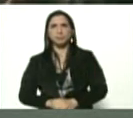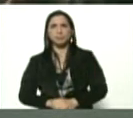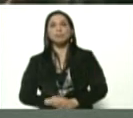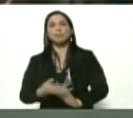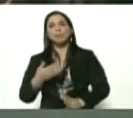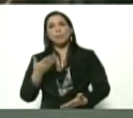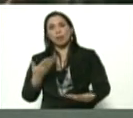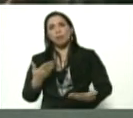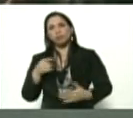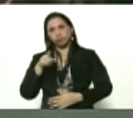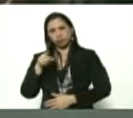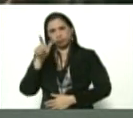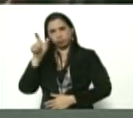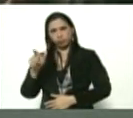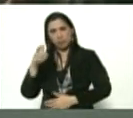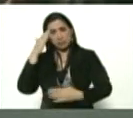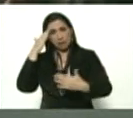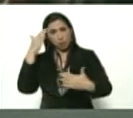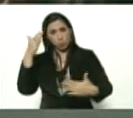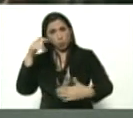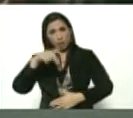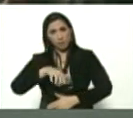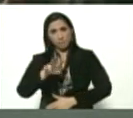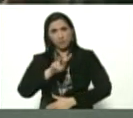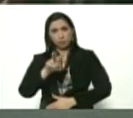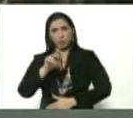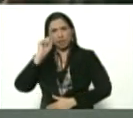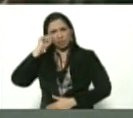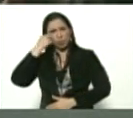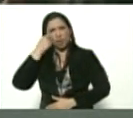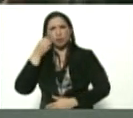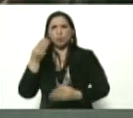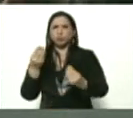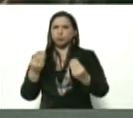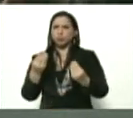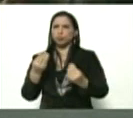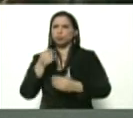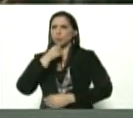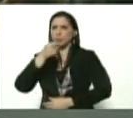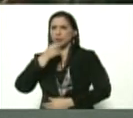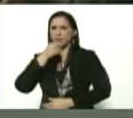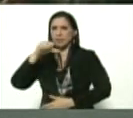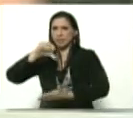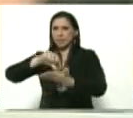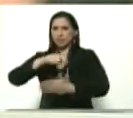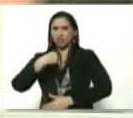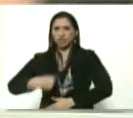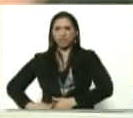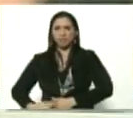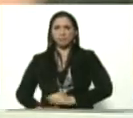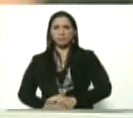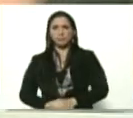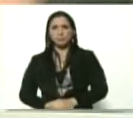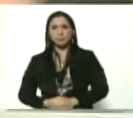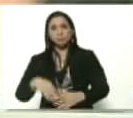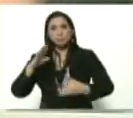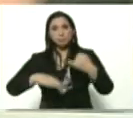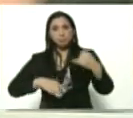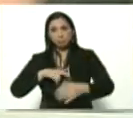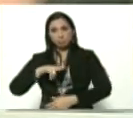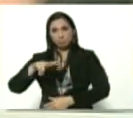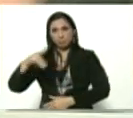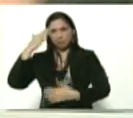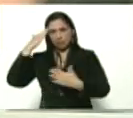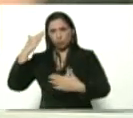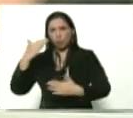Xiaoping, mi saludo desde Venezuela. Recuerdo mucho la entrevista que te di en Beijing, en el último viaje, mi